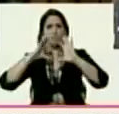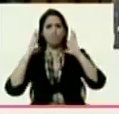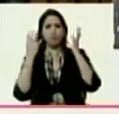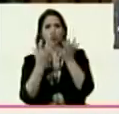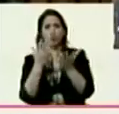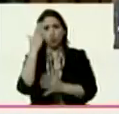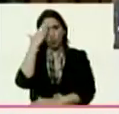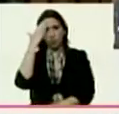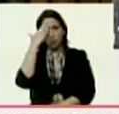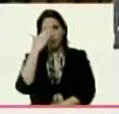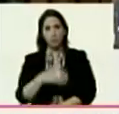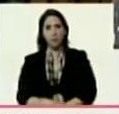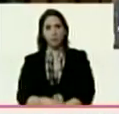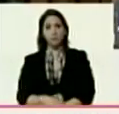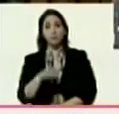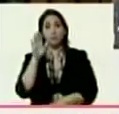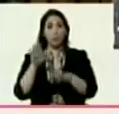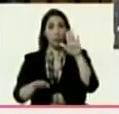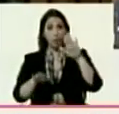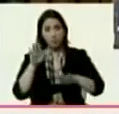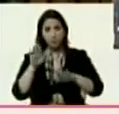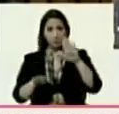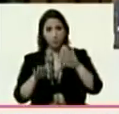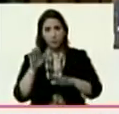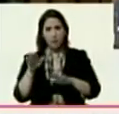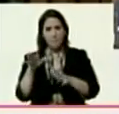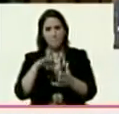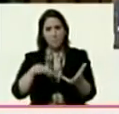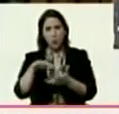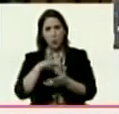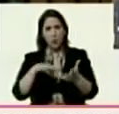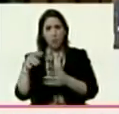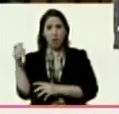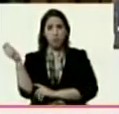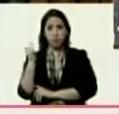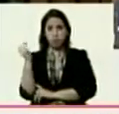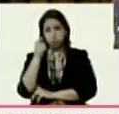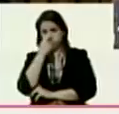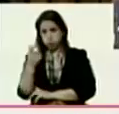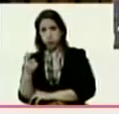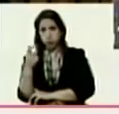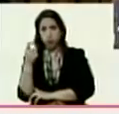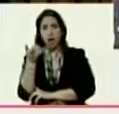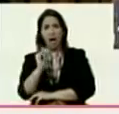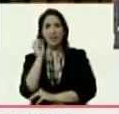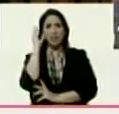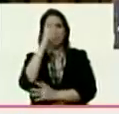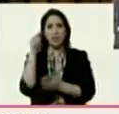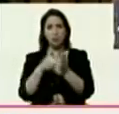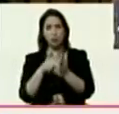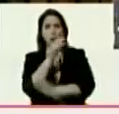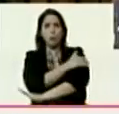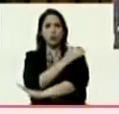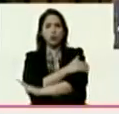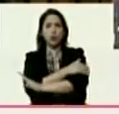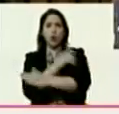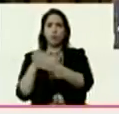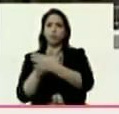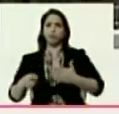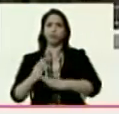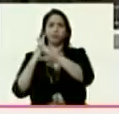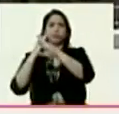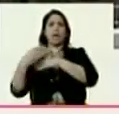conozcan que además de la situación de desacato en la que se encuentra la Asamblea Nacional, que le impide producir